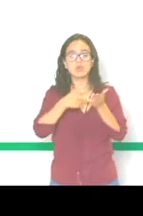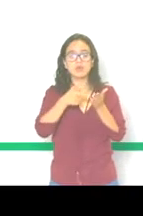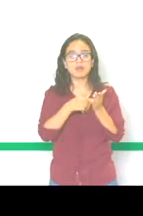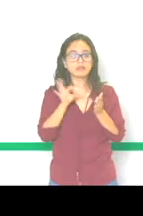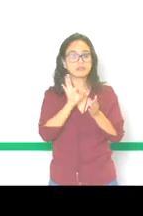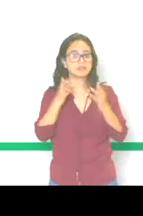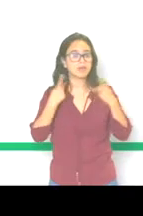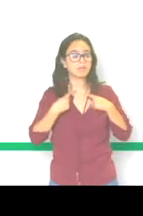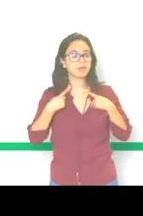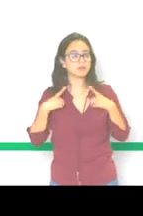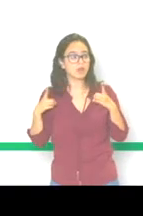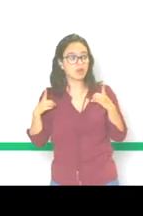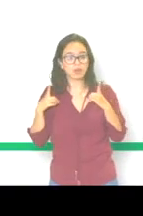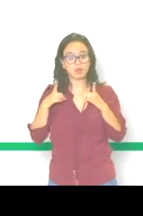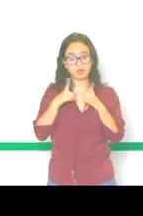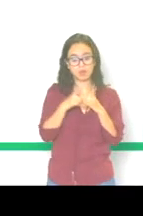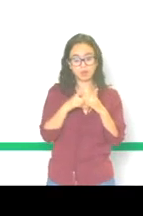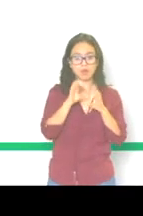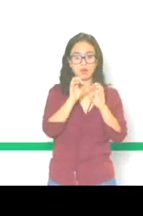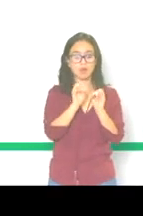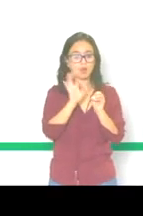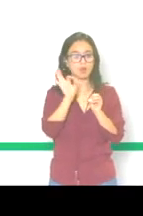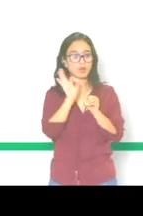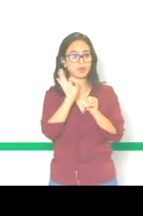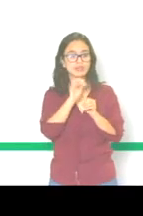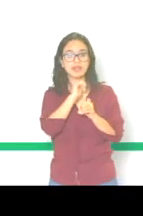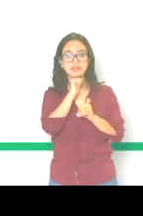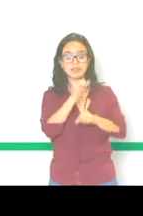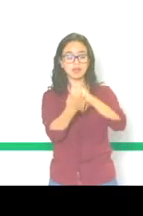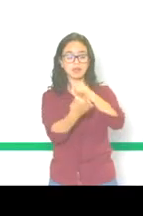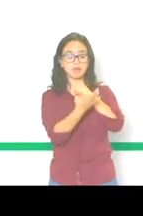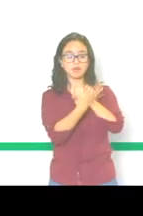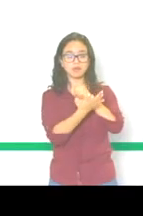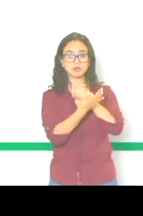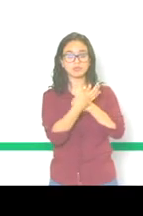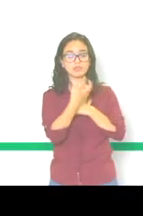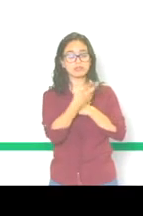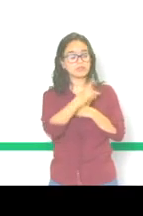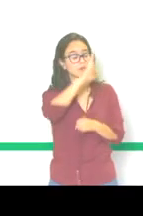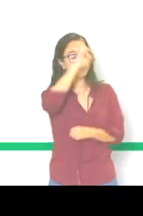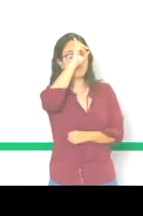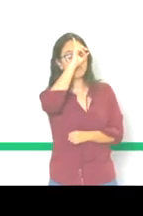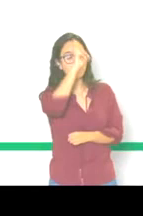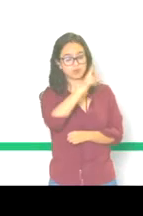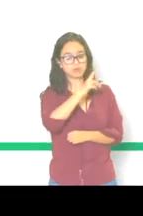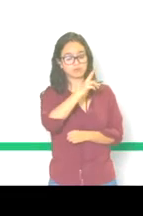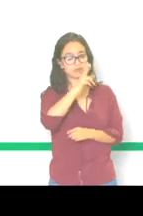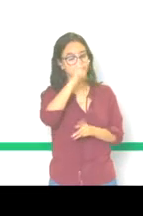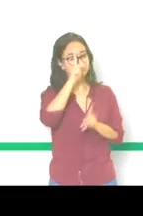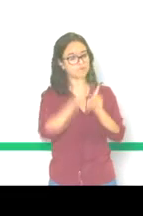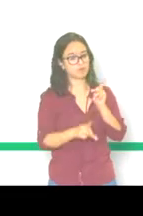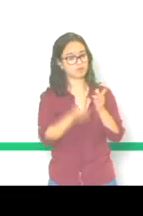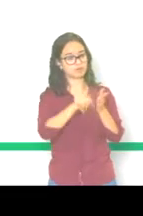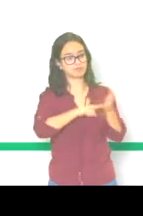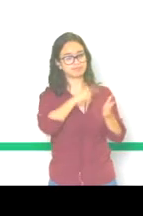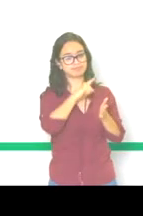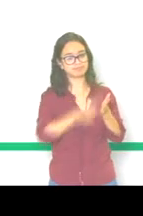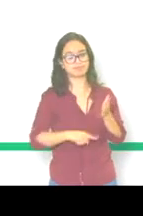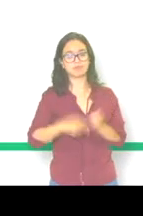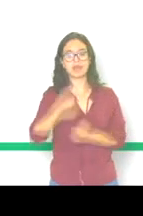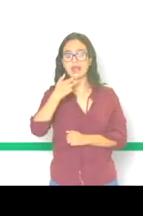entre personas o donde no podamos utilizar el equipo de protección, están suspendidas.